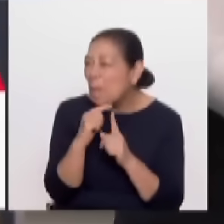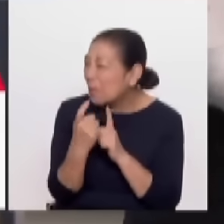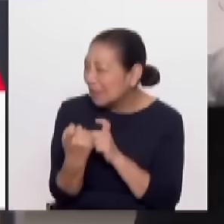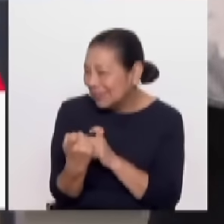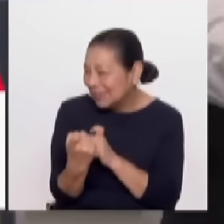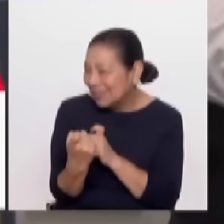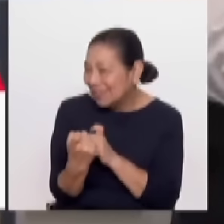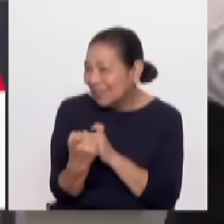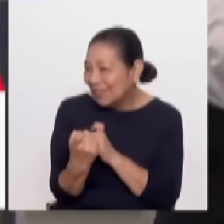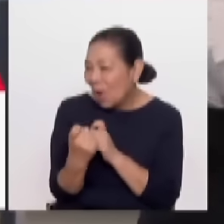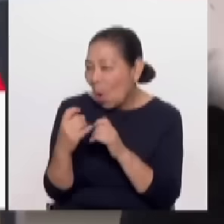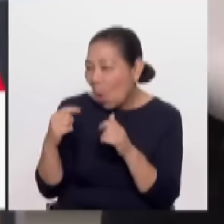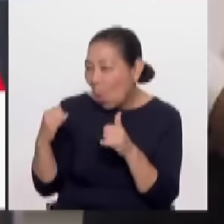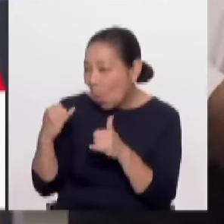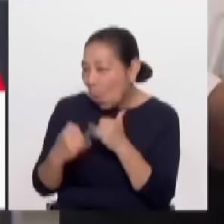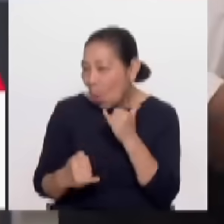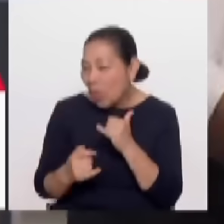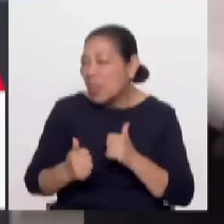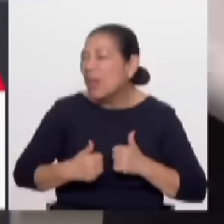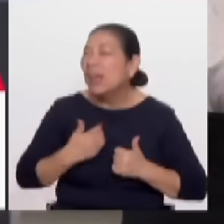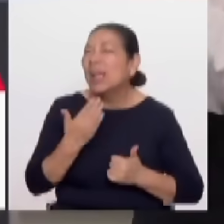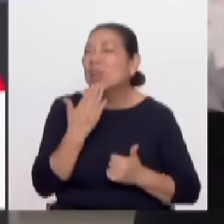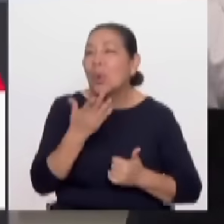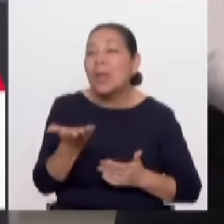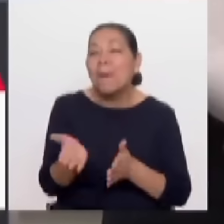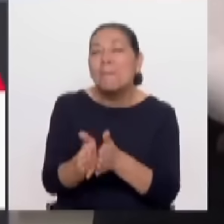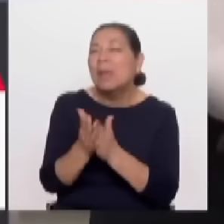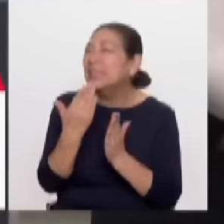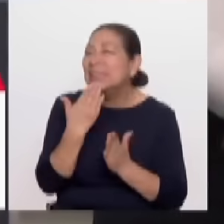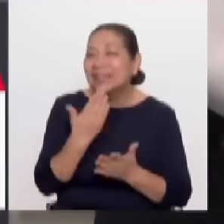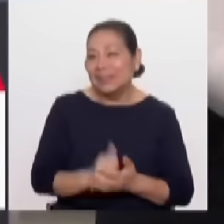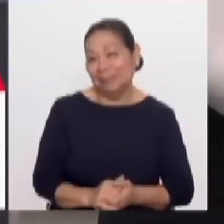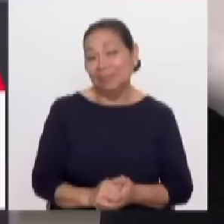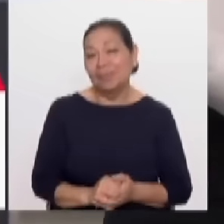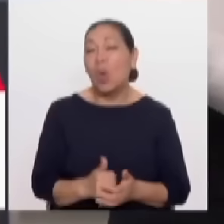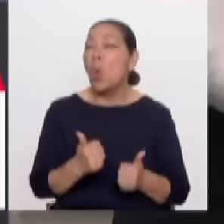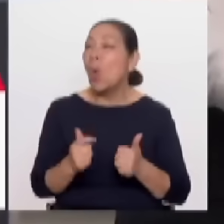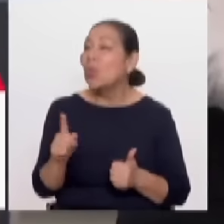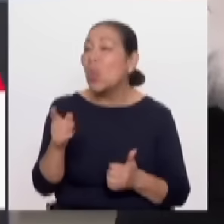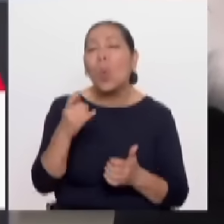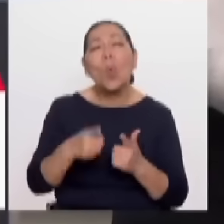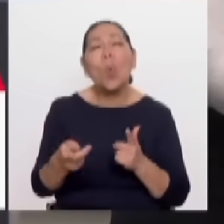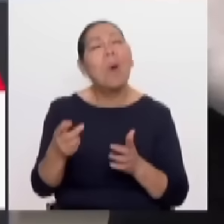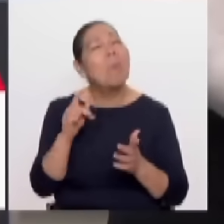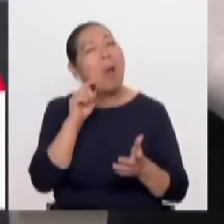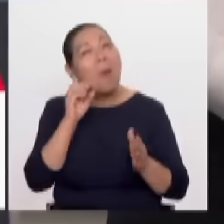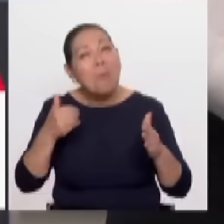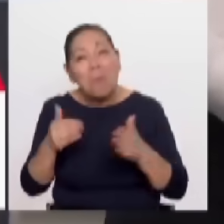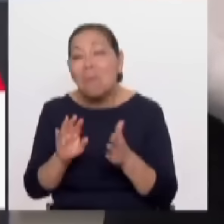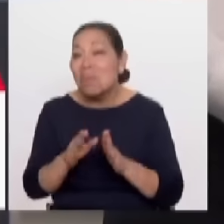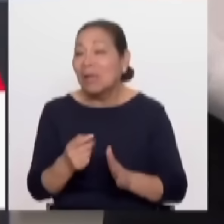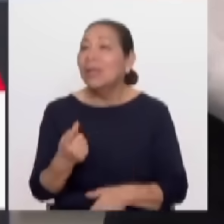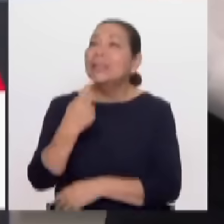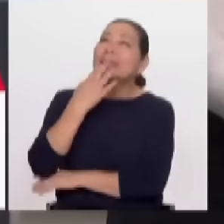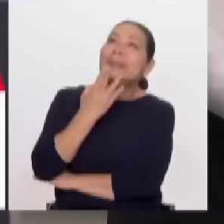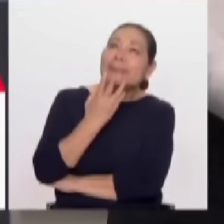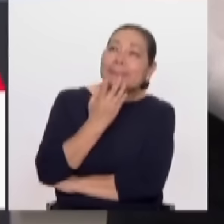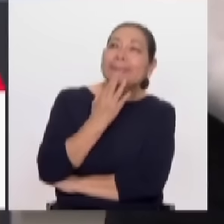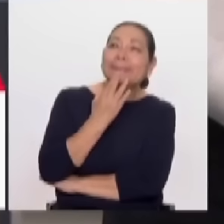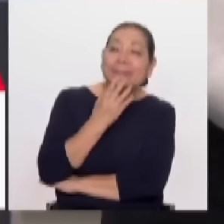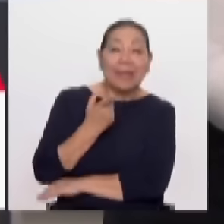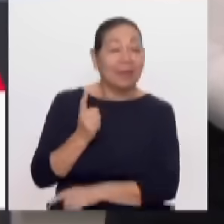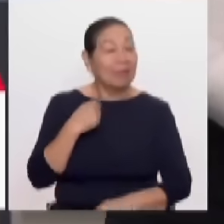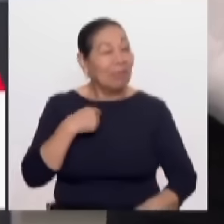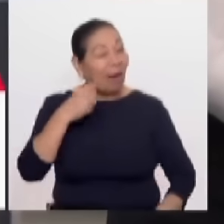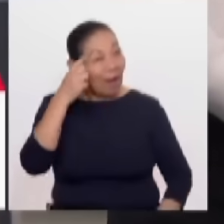si estuvieras en el último minuto de tu vida, qué pedirías? ¿Cuál sería tu última voluntad? Y él dice, bueno,